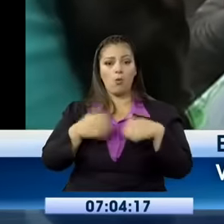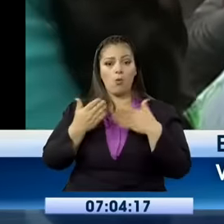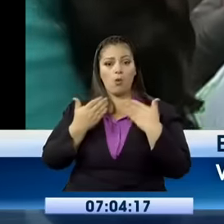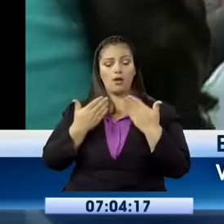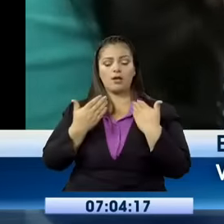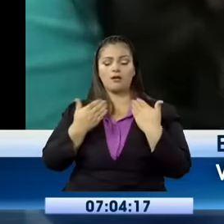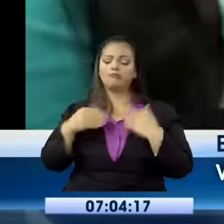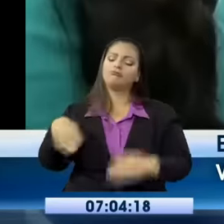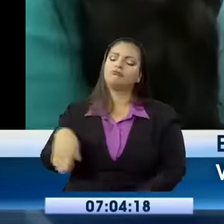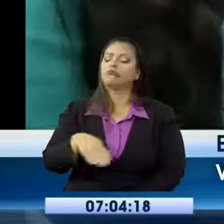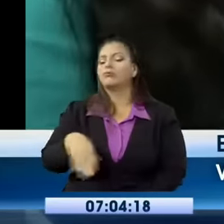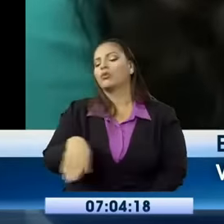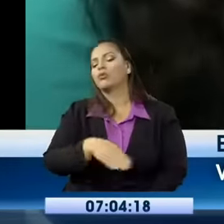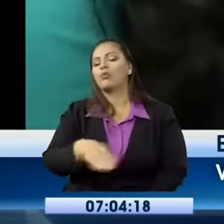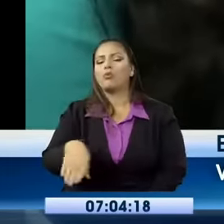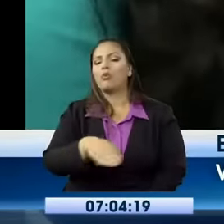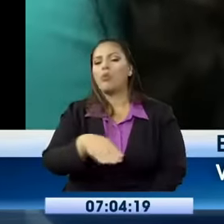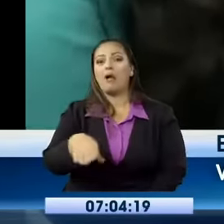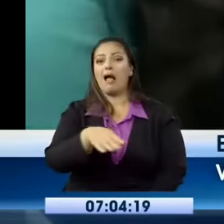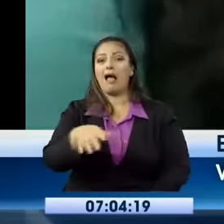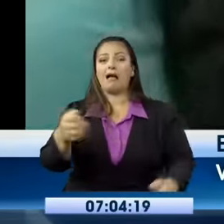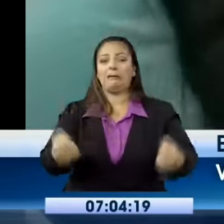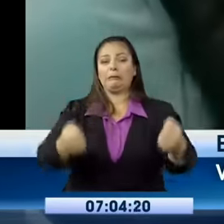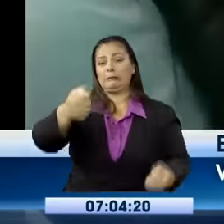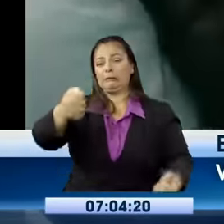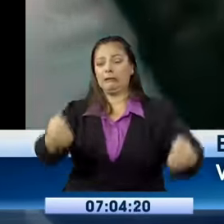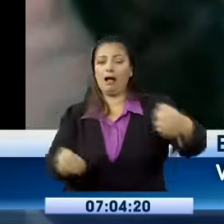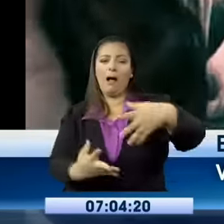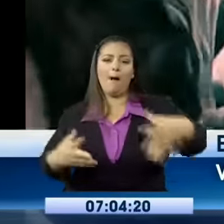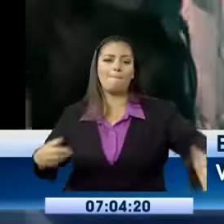les regresó la noticia de su